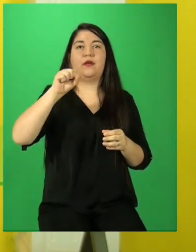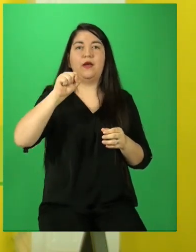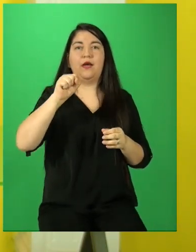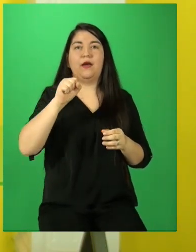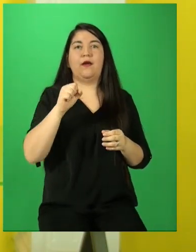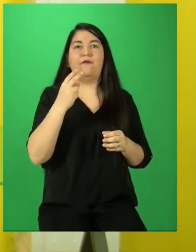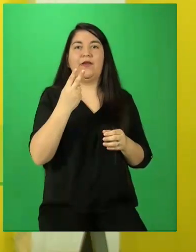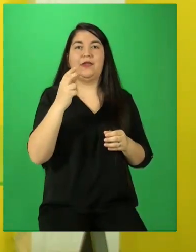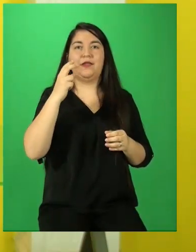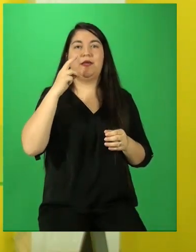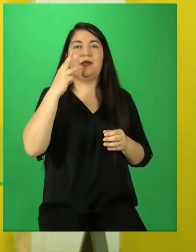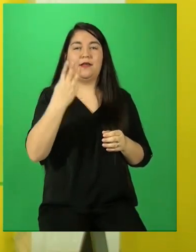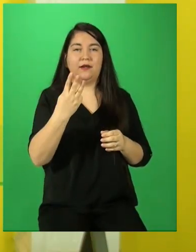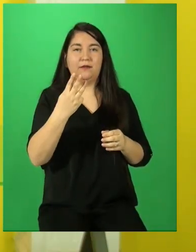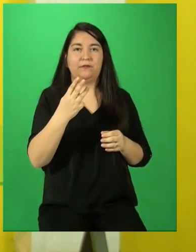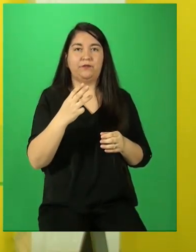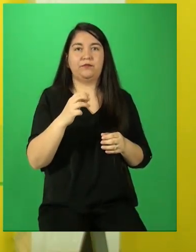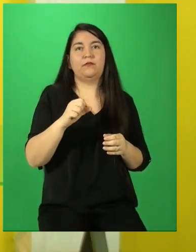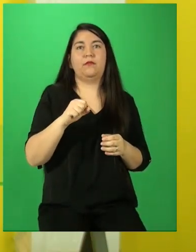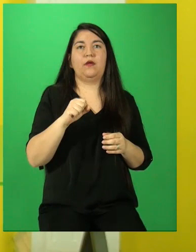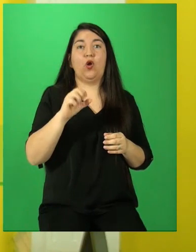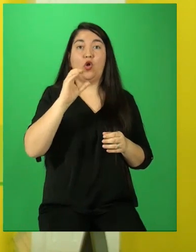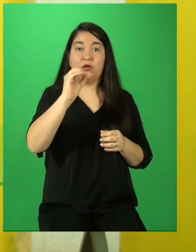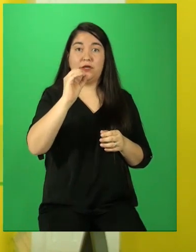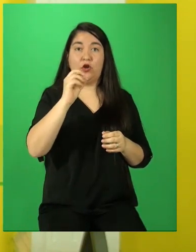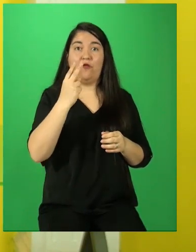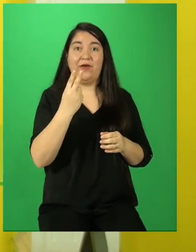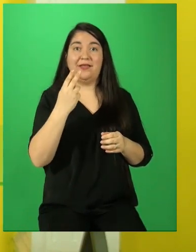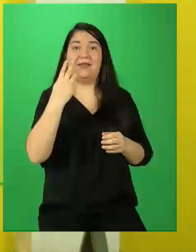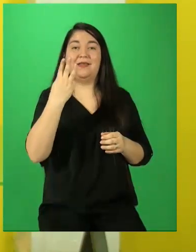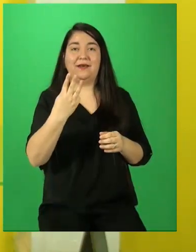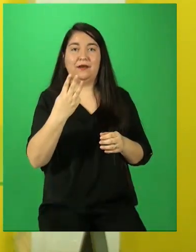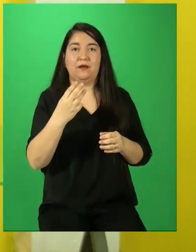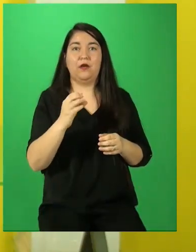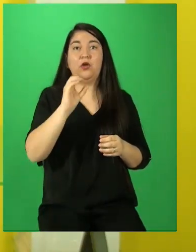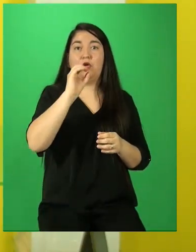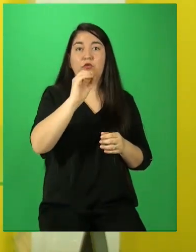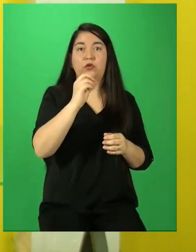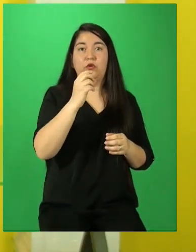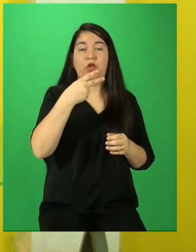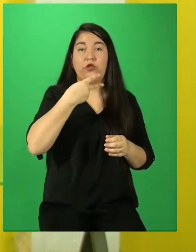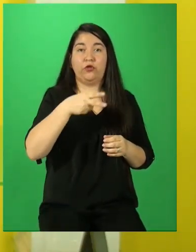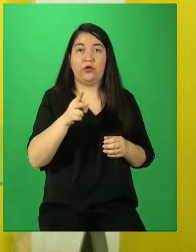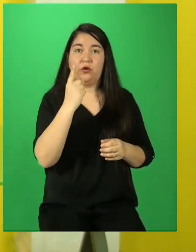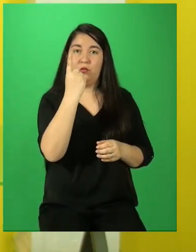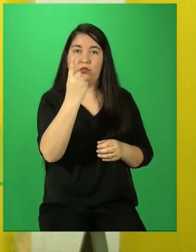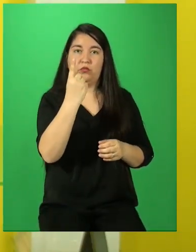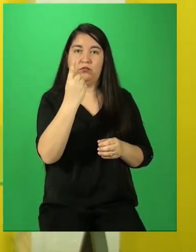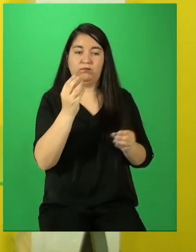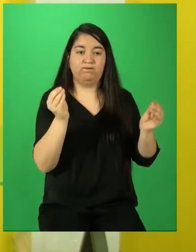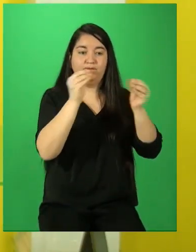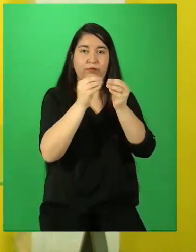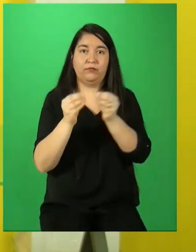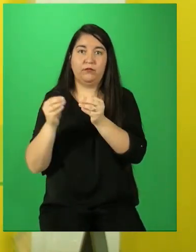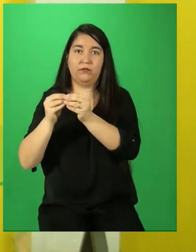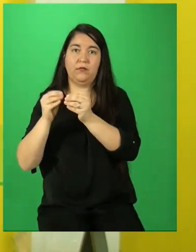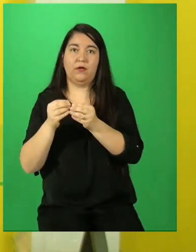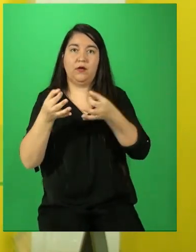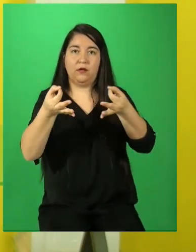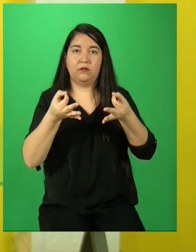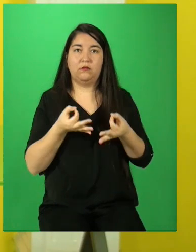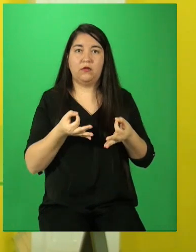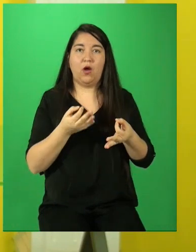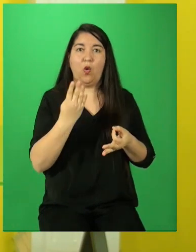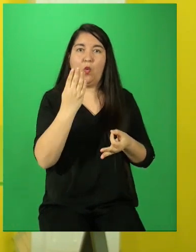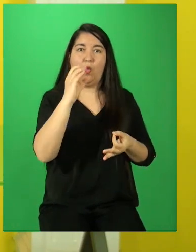para el oxígeno 16 gramos mol y para el hidrógeno 1. Al sumar estos tres valores nos da una masa molar